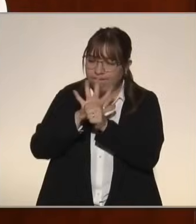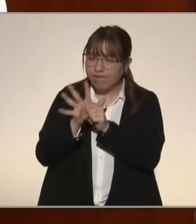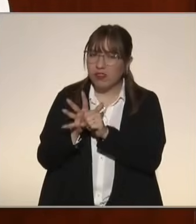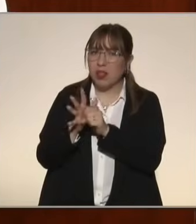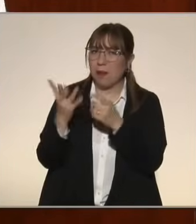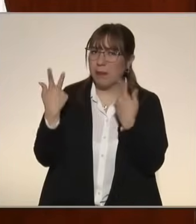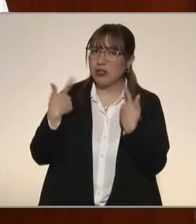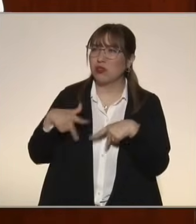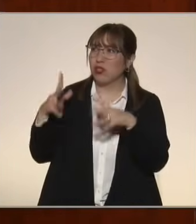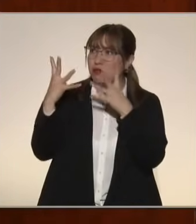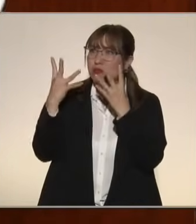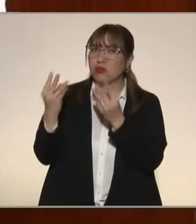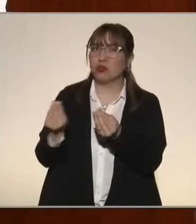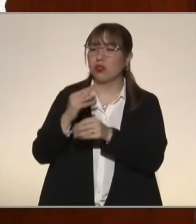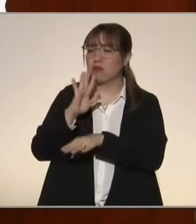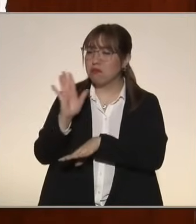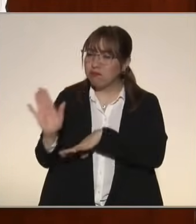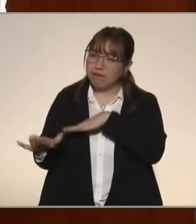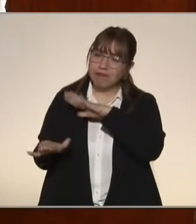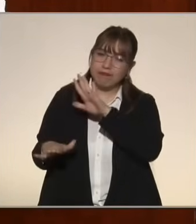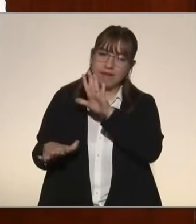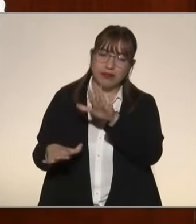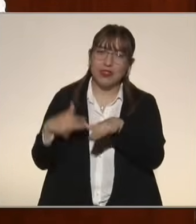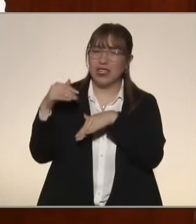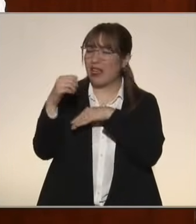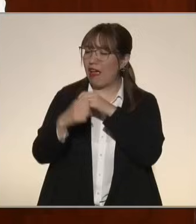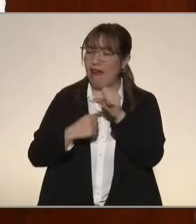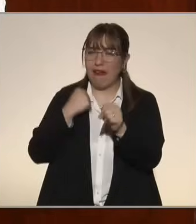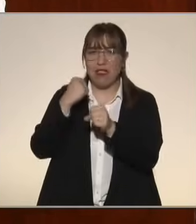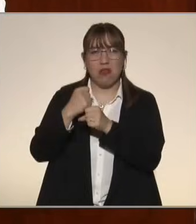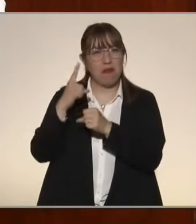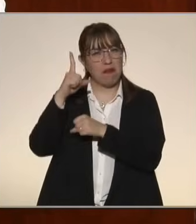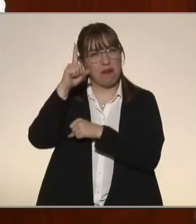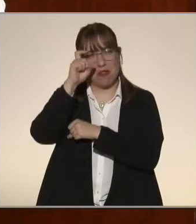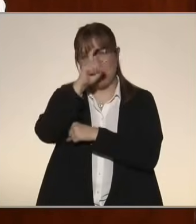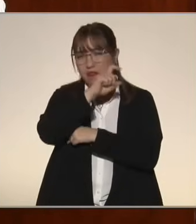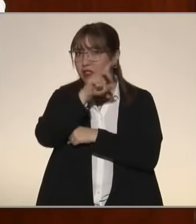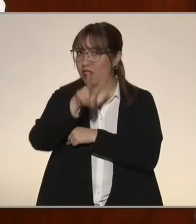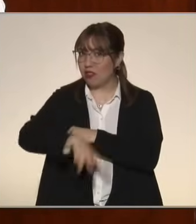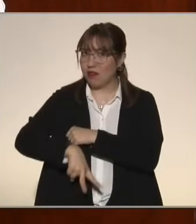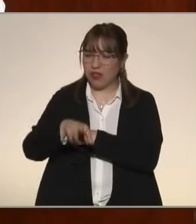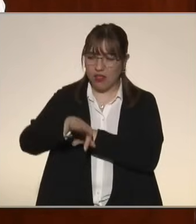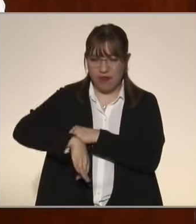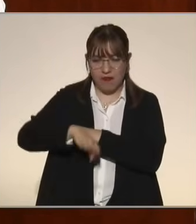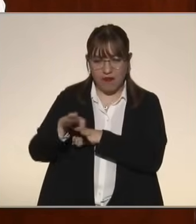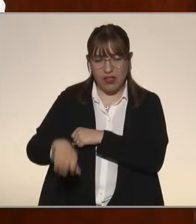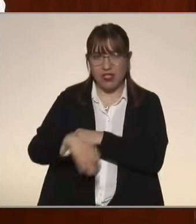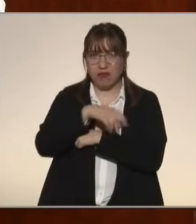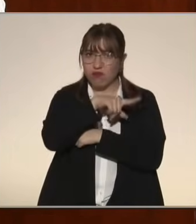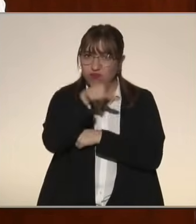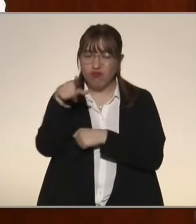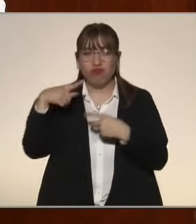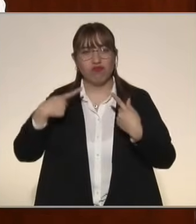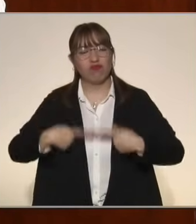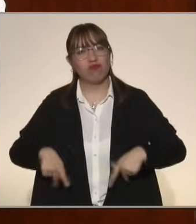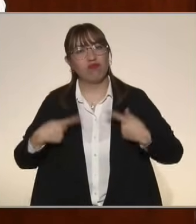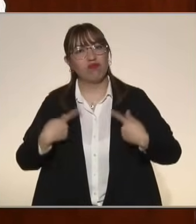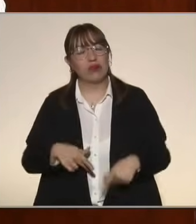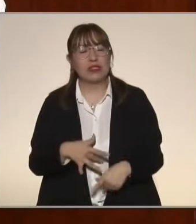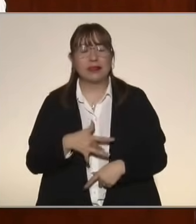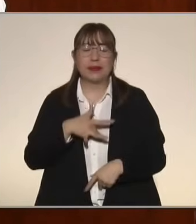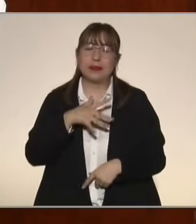pérdida. Así es, o sea, han sido años de mucha pérdida, han sido fechas que para la gente son